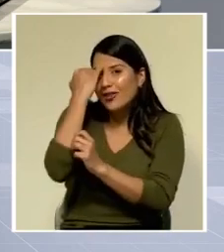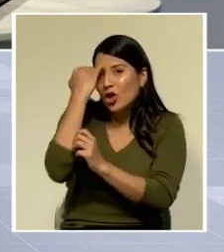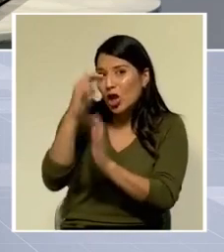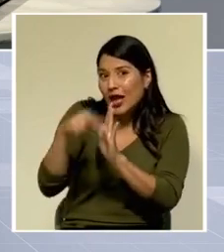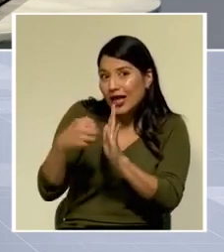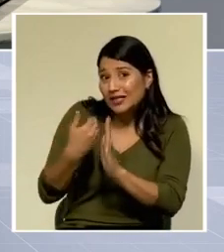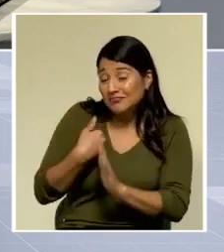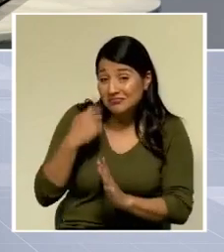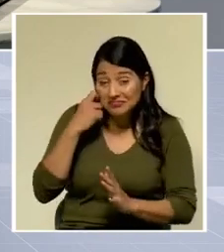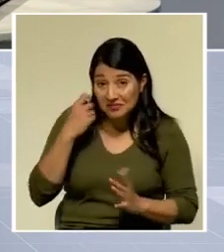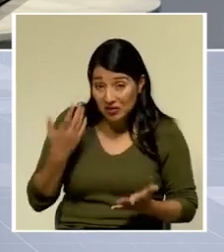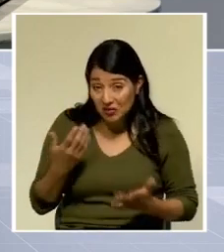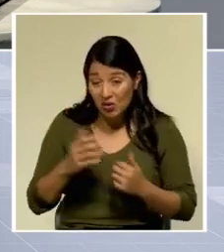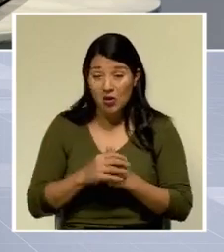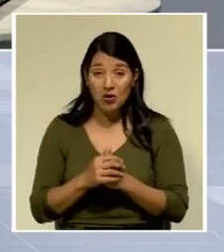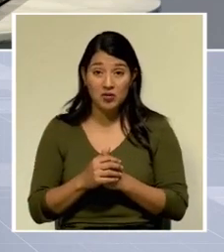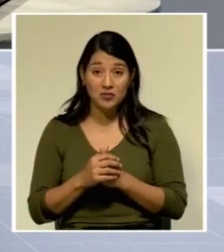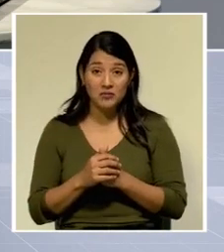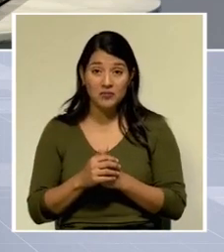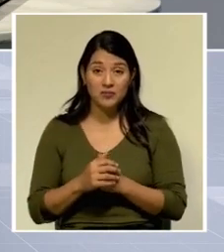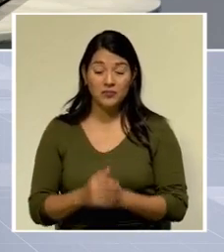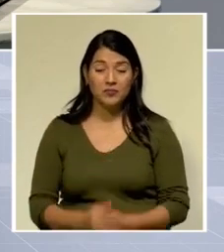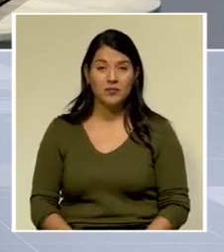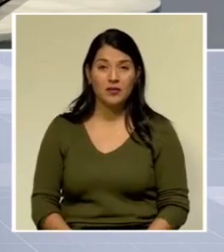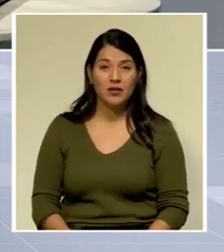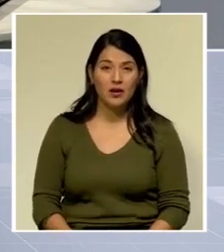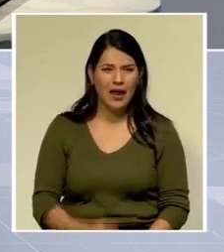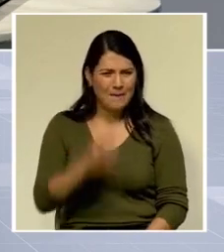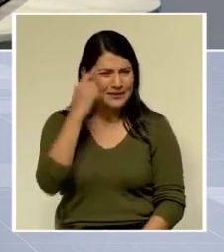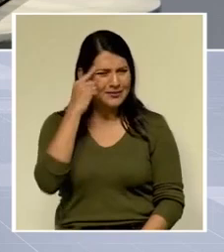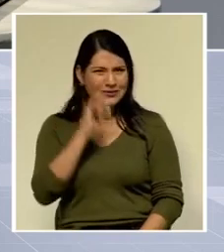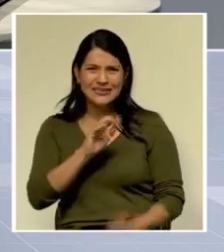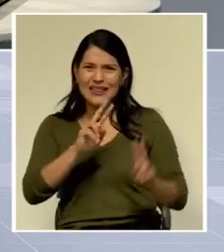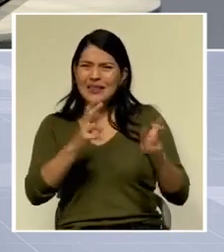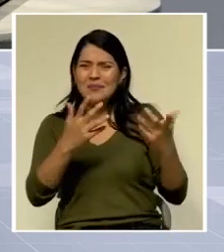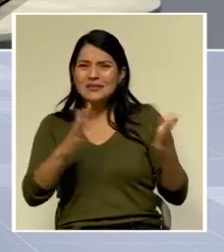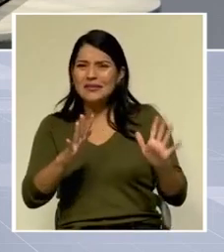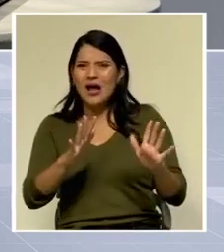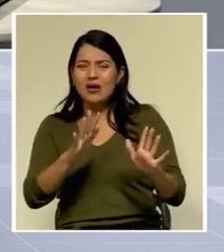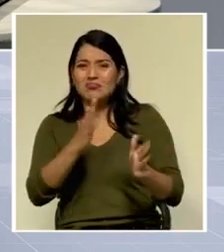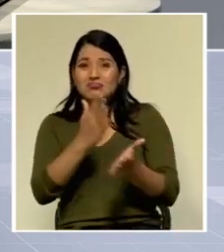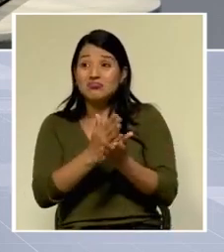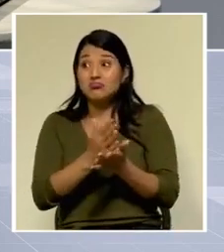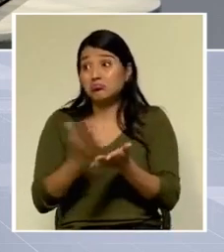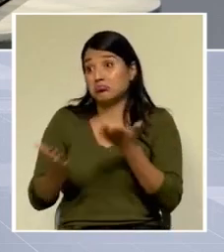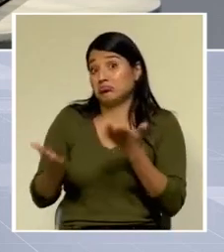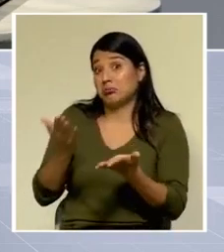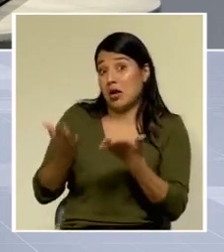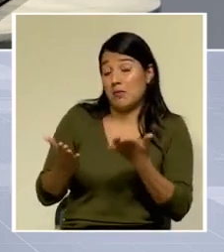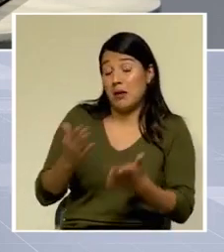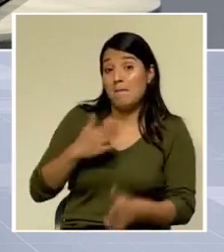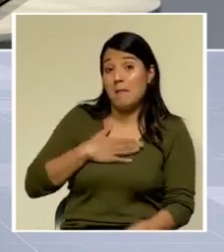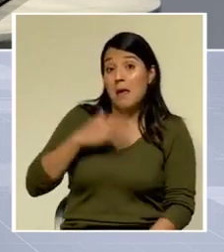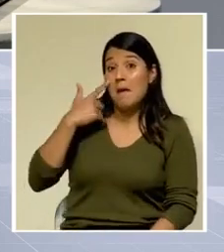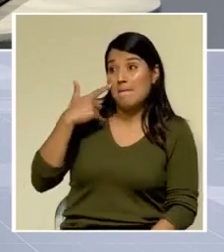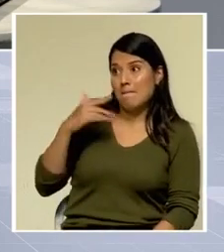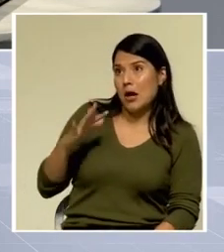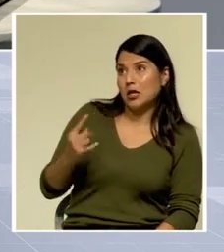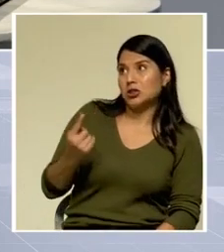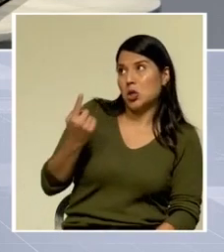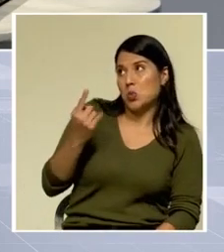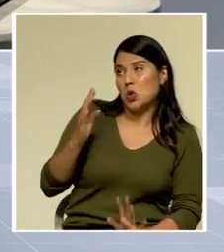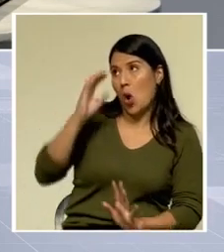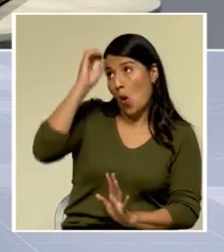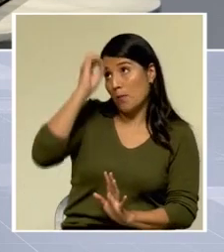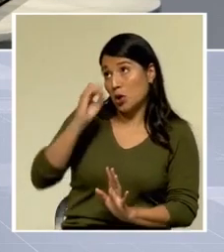que creíamos que estaba absolutamente enterrado. Pues es una posibilidad, me parece una hipótesis bastante